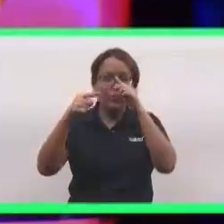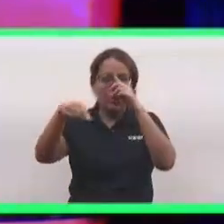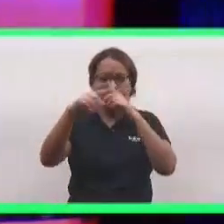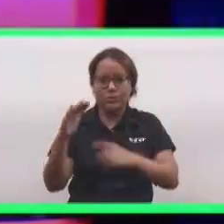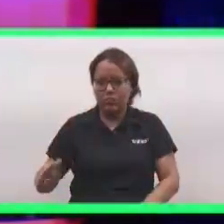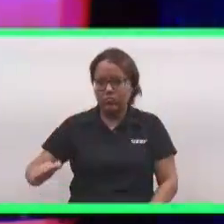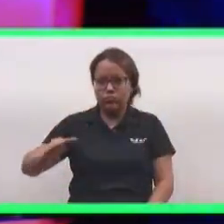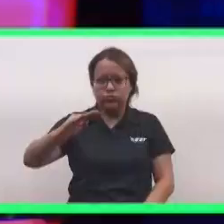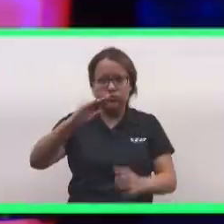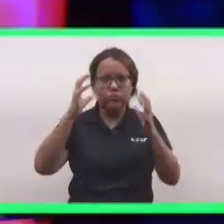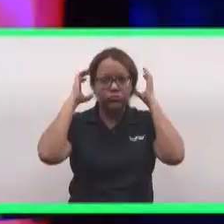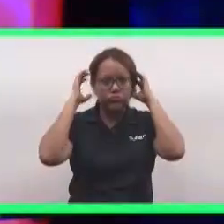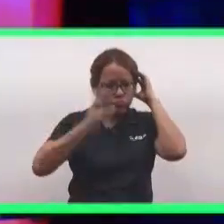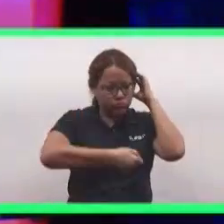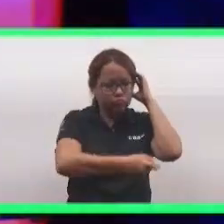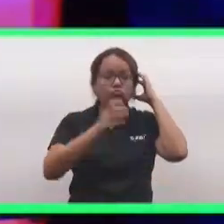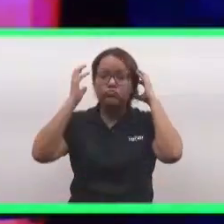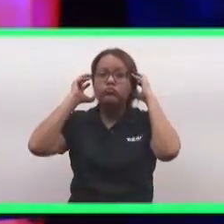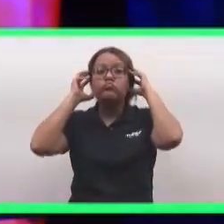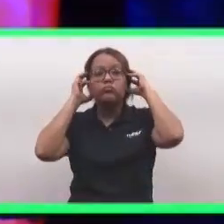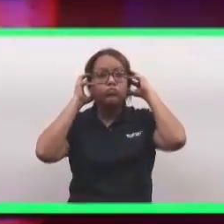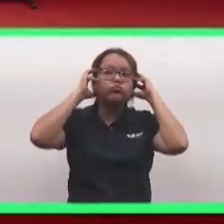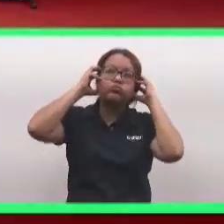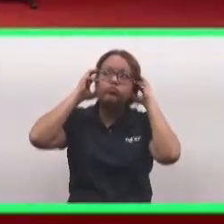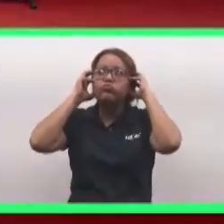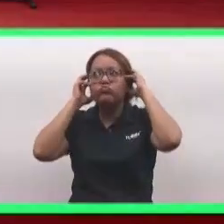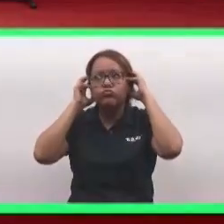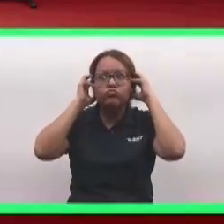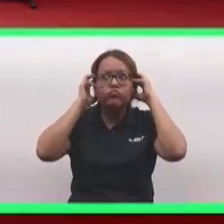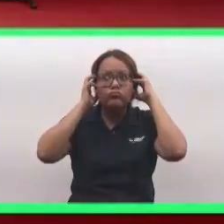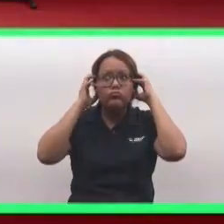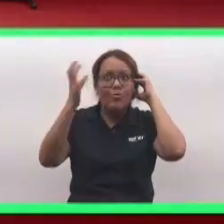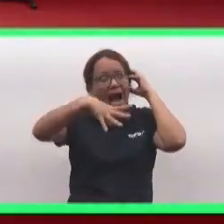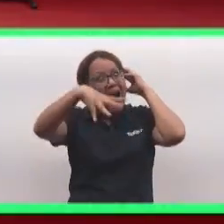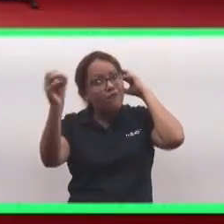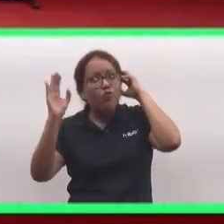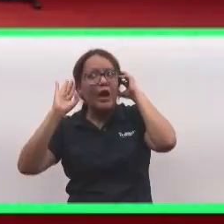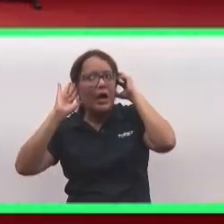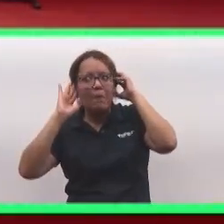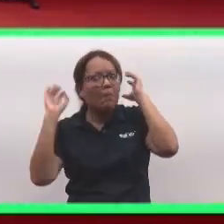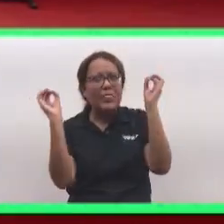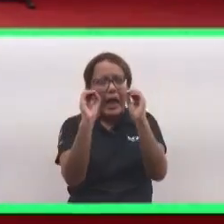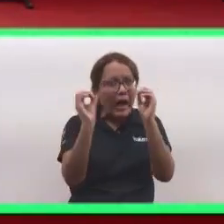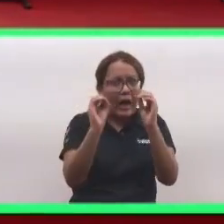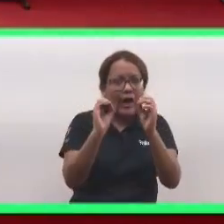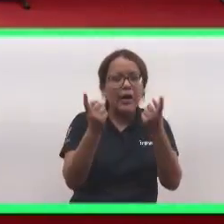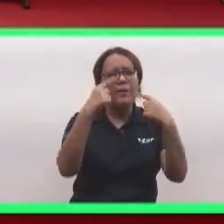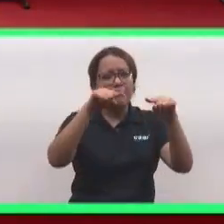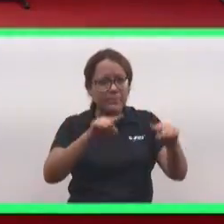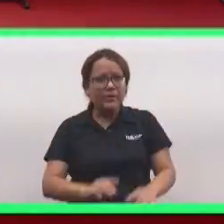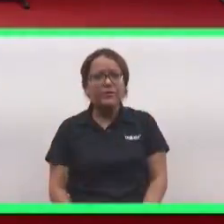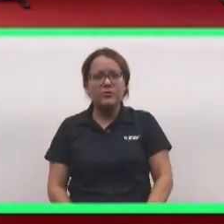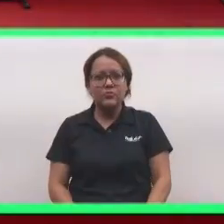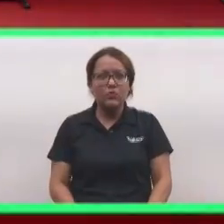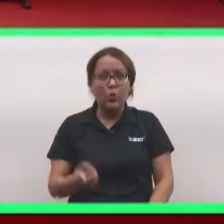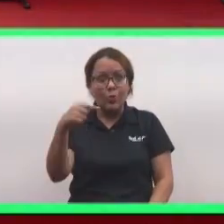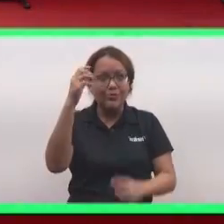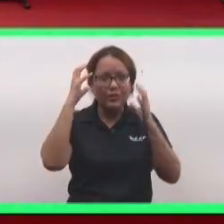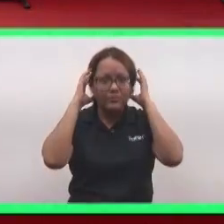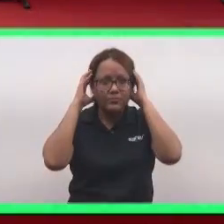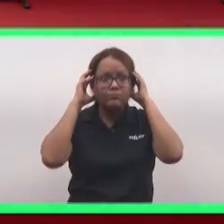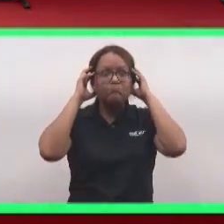lo conectaba, lo encendía y... no escuchaba absolutamente nada, pero sí podía escuchar su respirar.